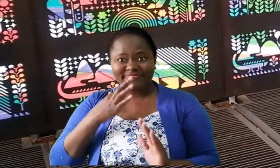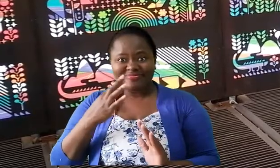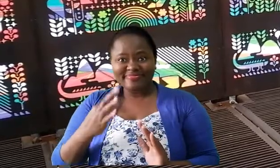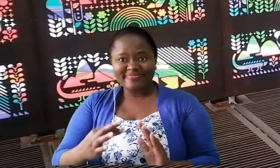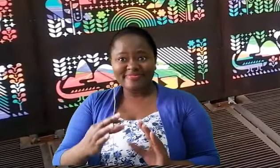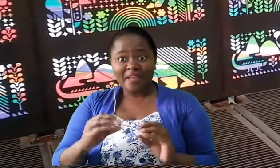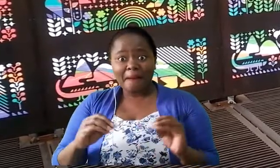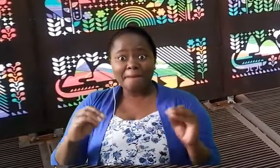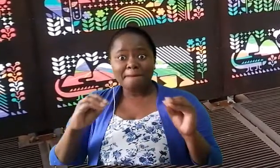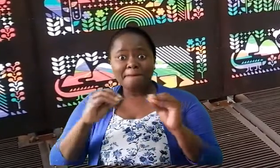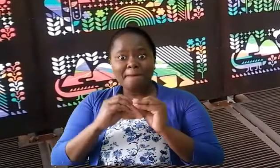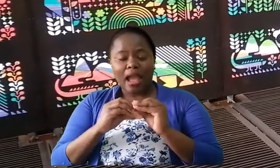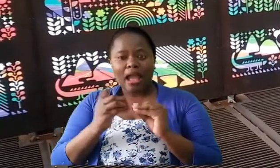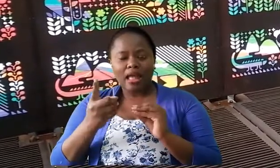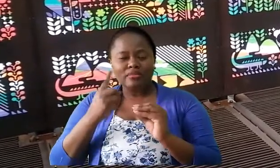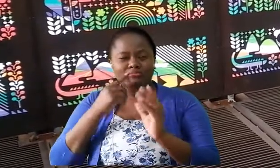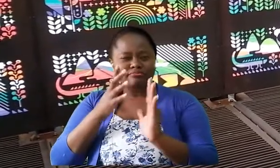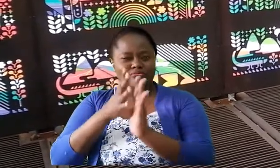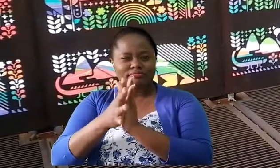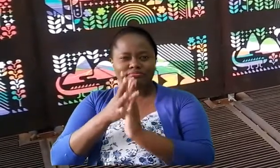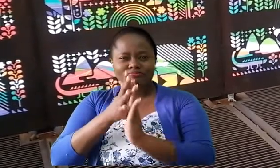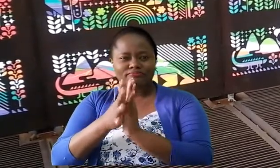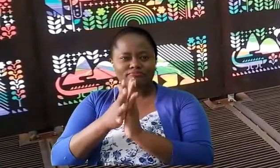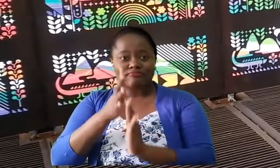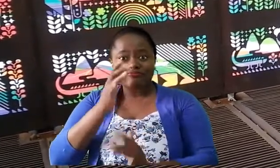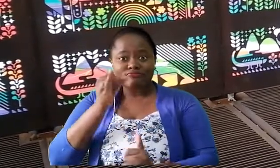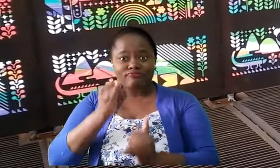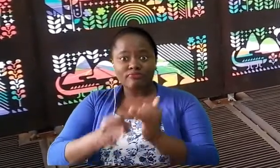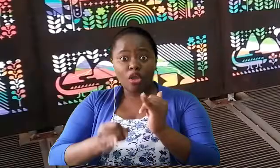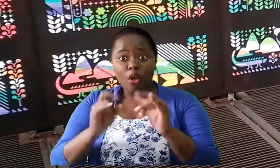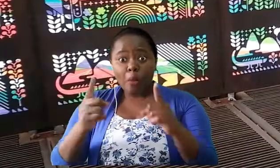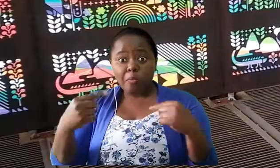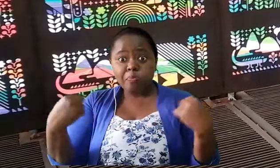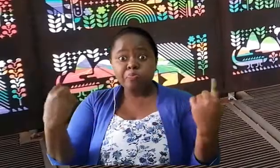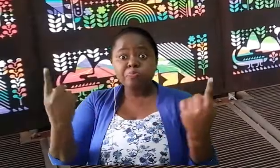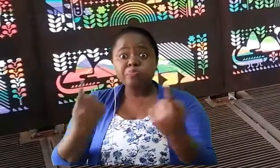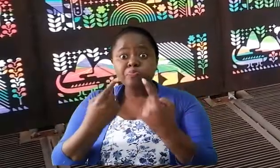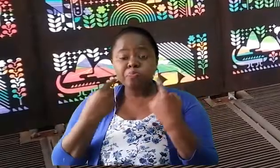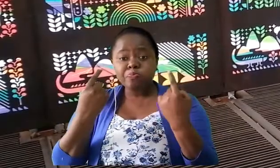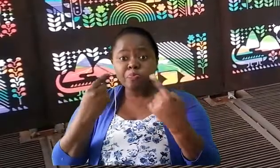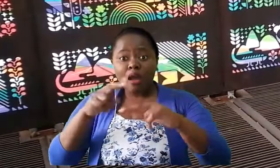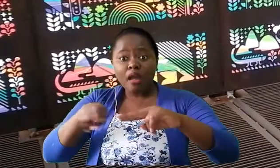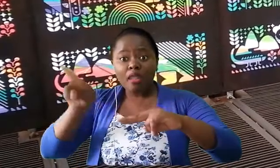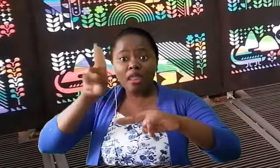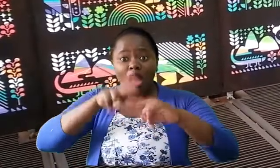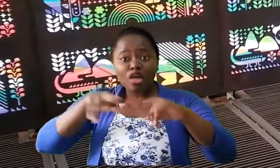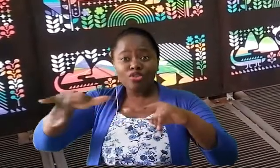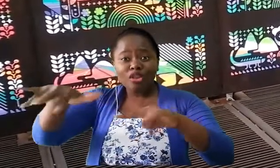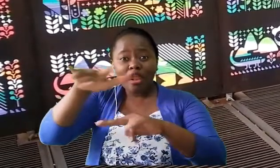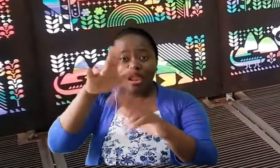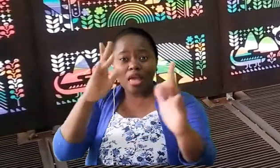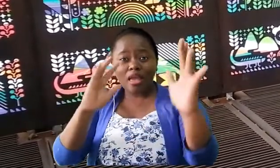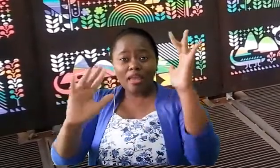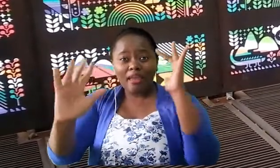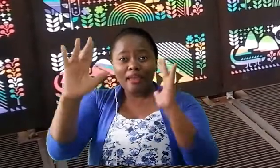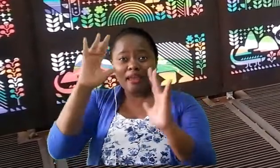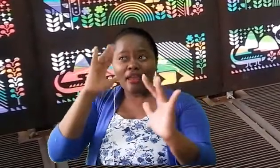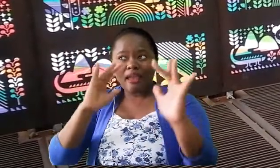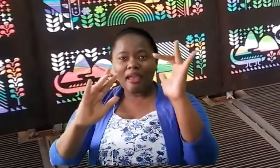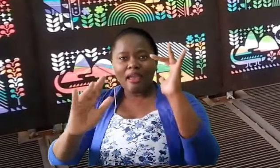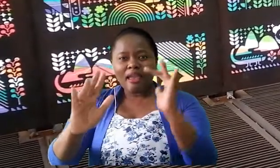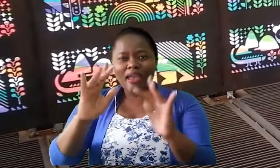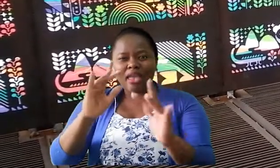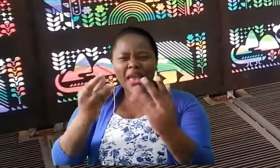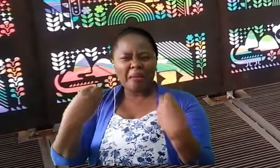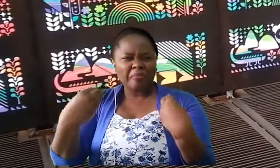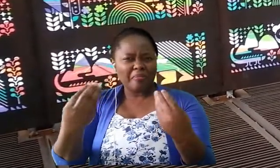es decir, todo lo que hay en la naturaleza tiene una finalidad, fue creado para algo, tiene un